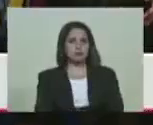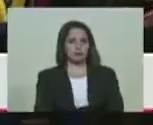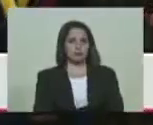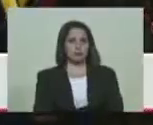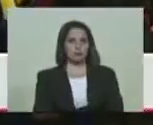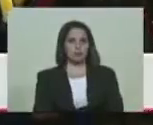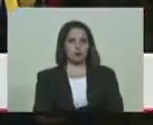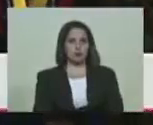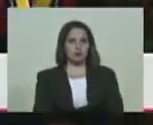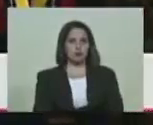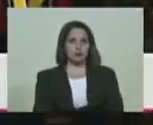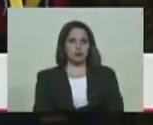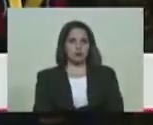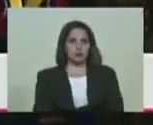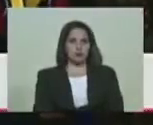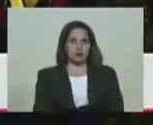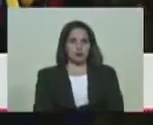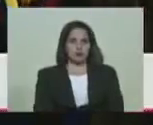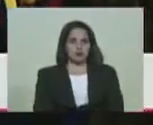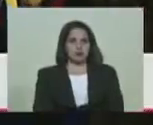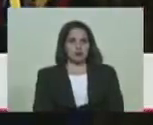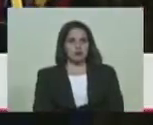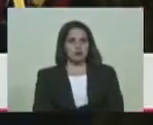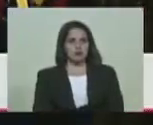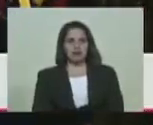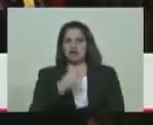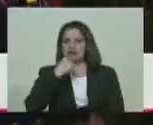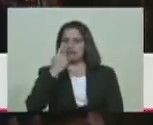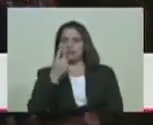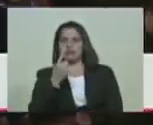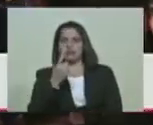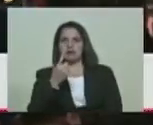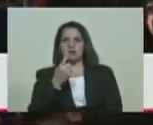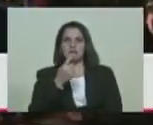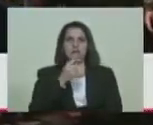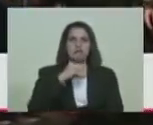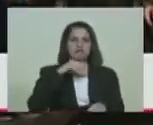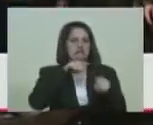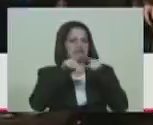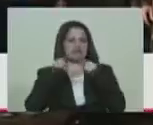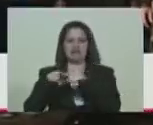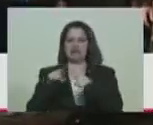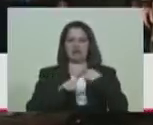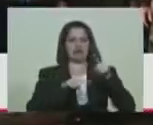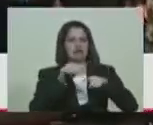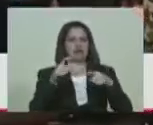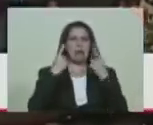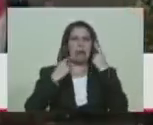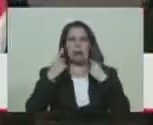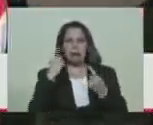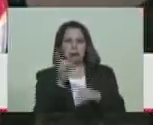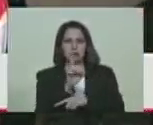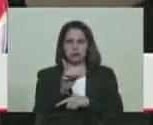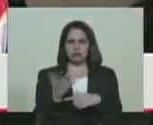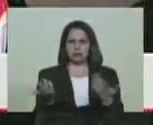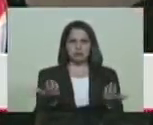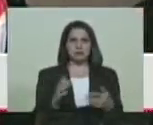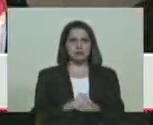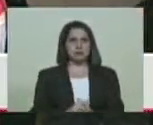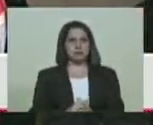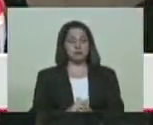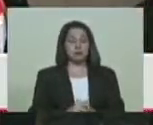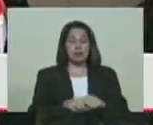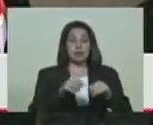pues, no nos ponemos cómicos como dicen por ahí. Entonces, segundo dato, hemos ganado